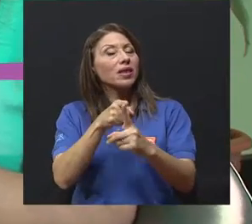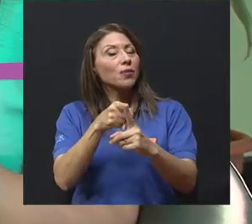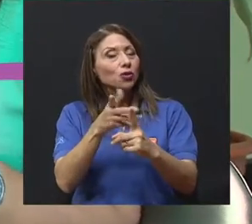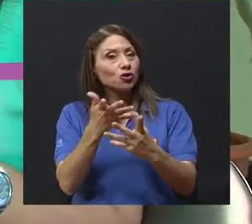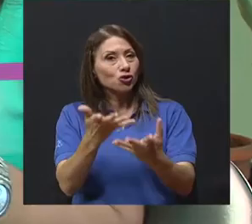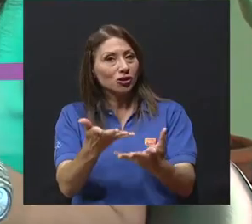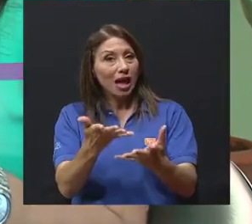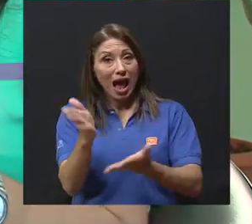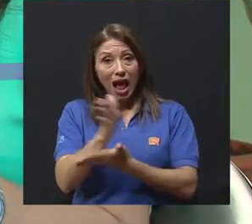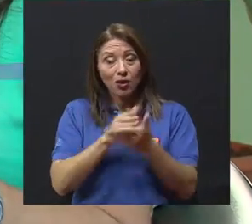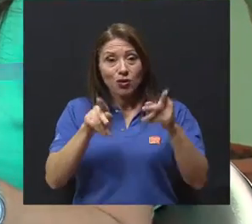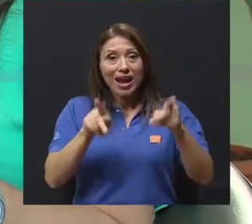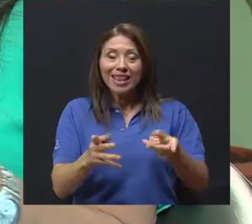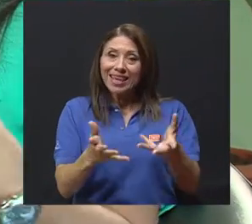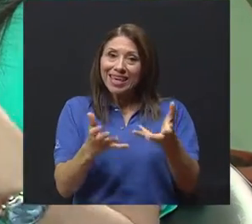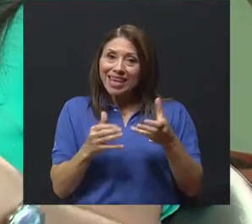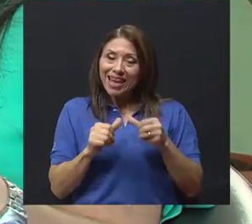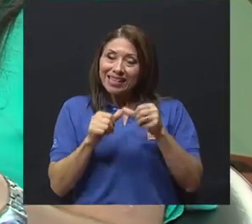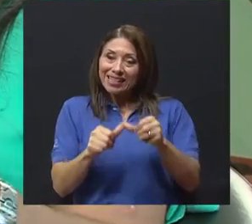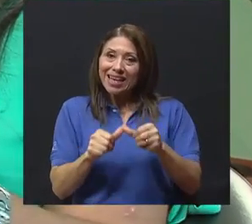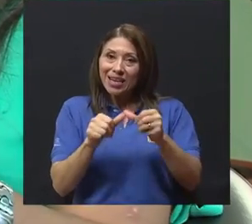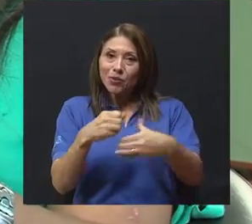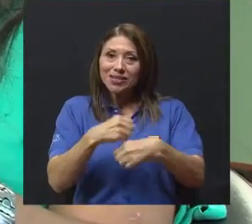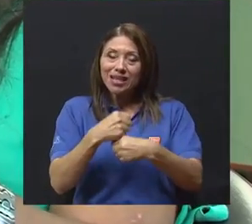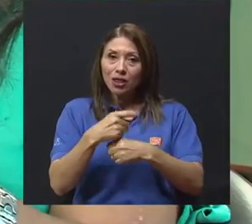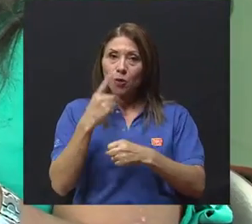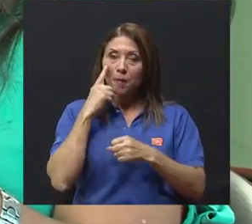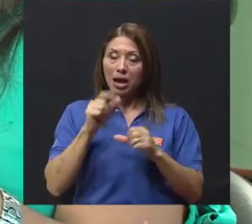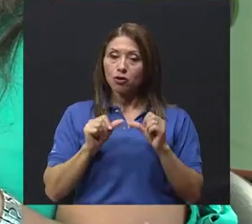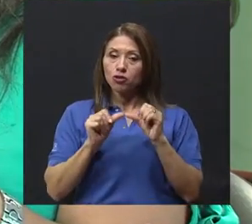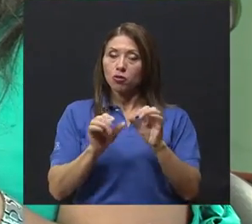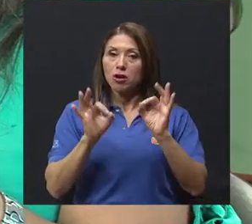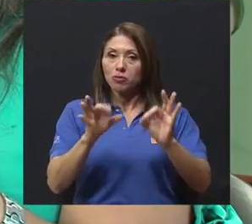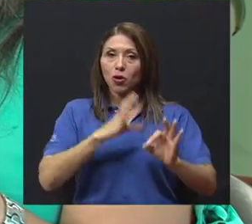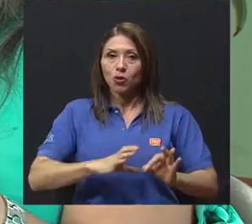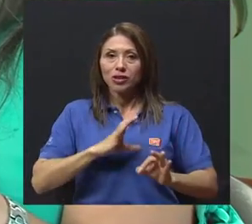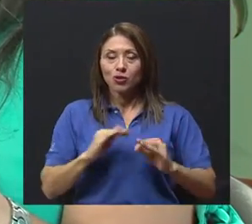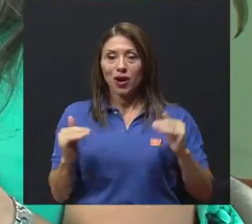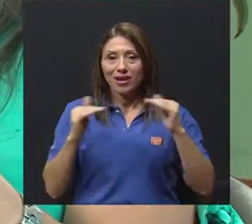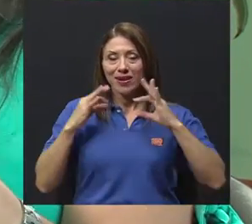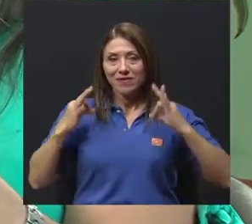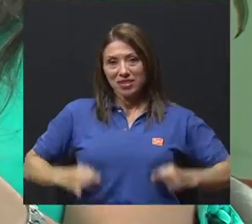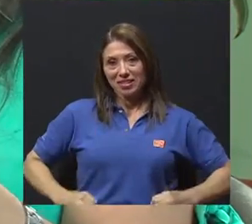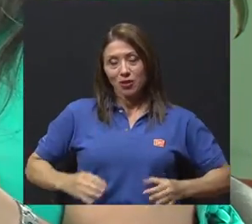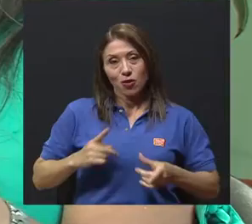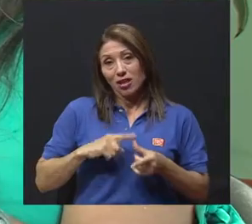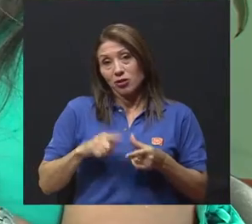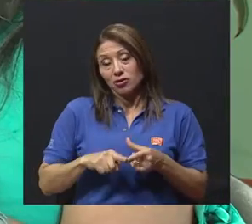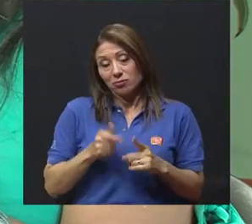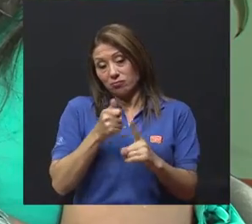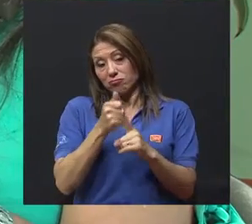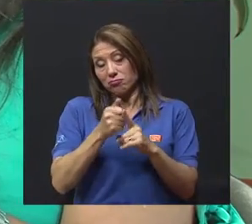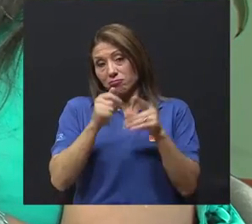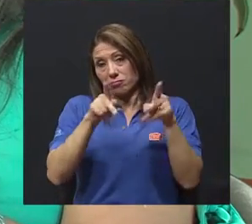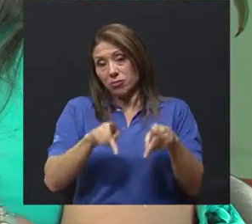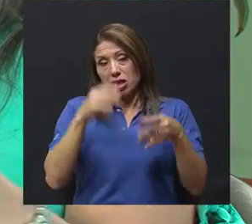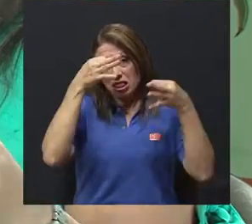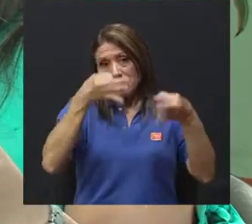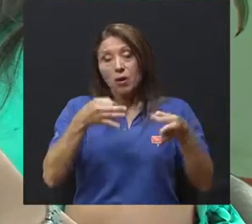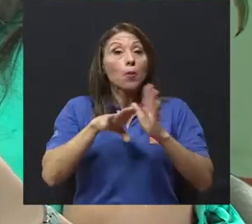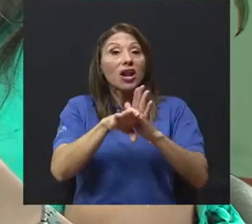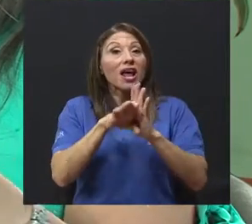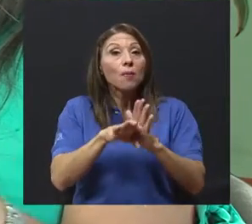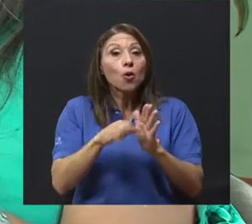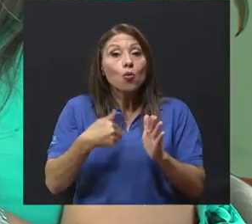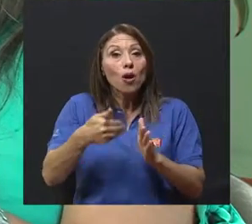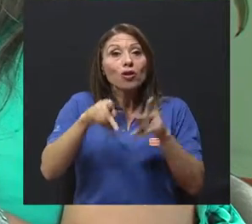hay gente que quiere seguirlo haciendo para mantener su condición a nivel físico entonces seguirá yendo como ir al